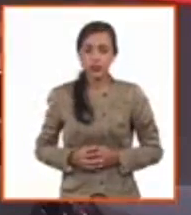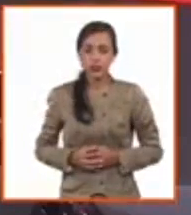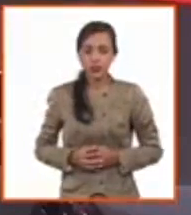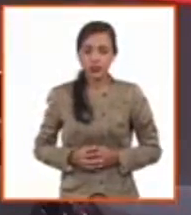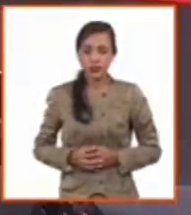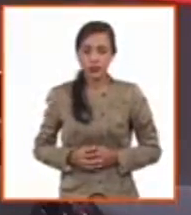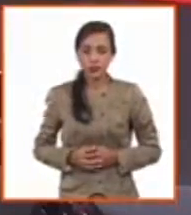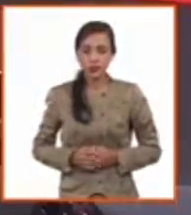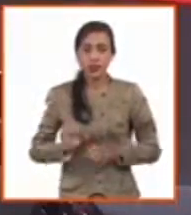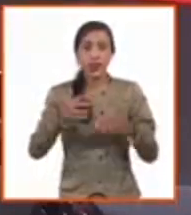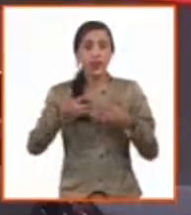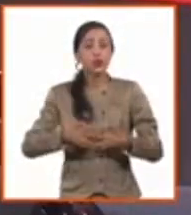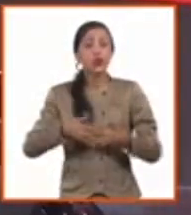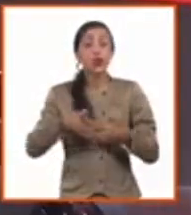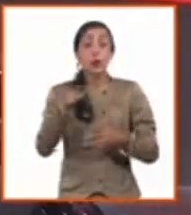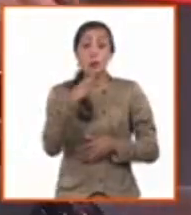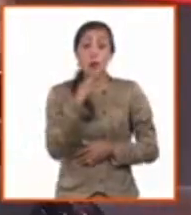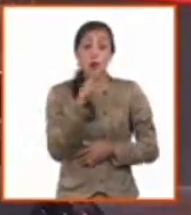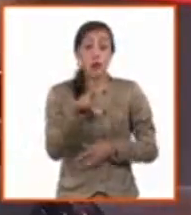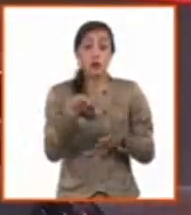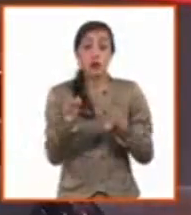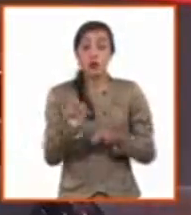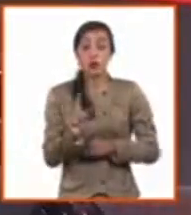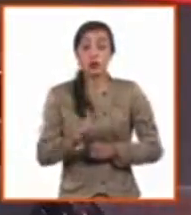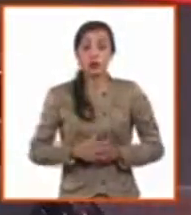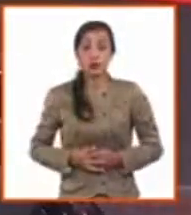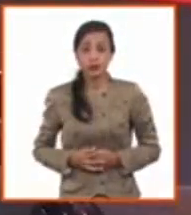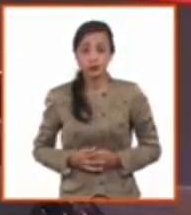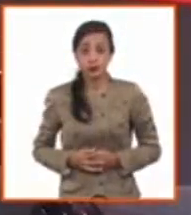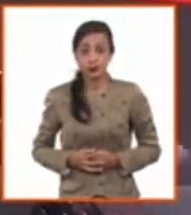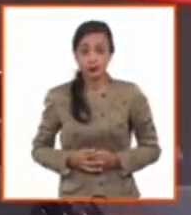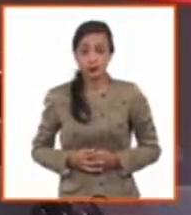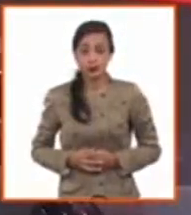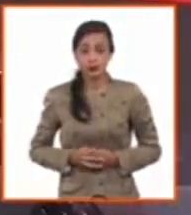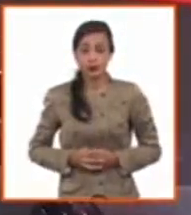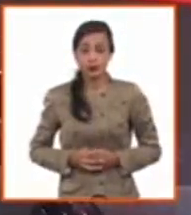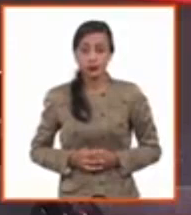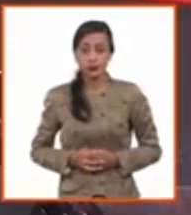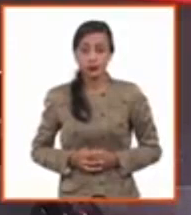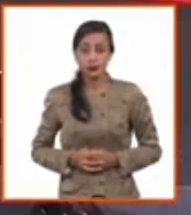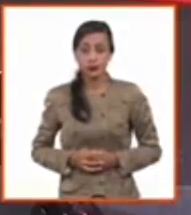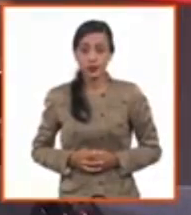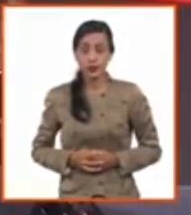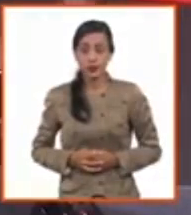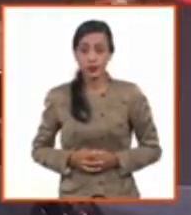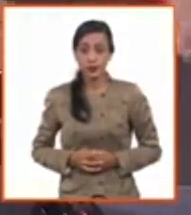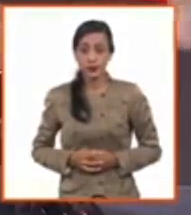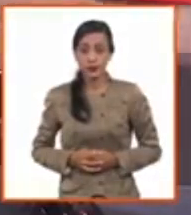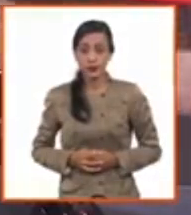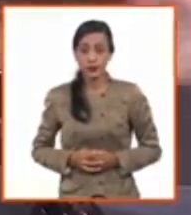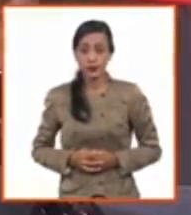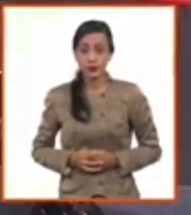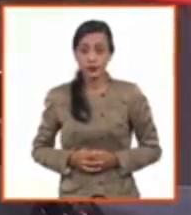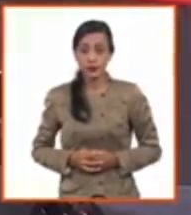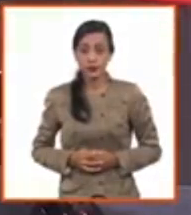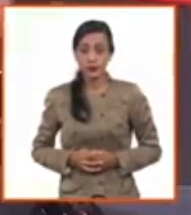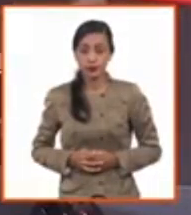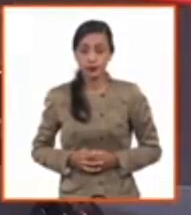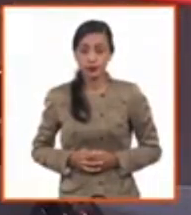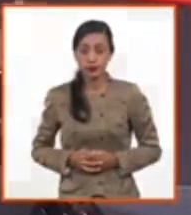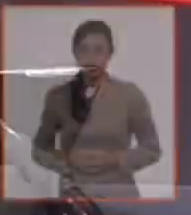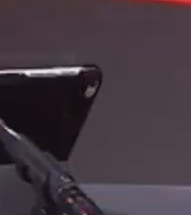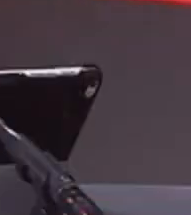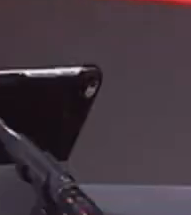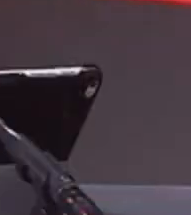yo creo que la industria no es sólo la posibilidad desarrollar componentes de un bajo nivel para que luego se integre sino que el